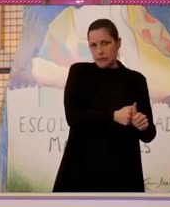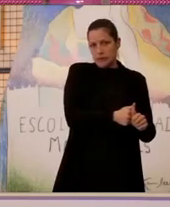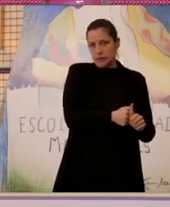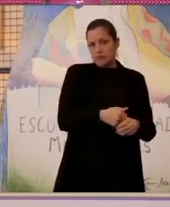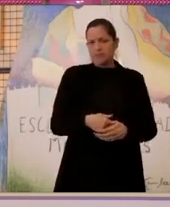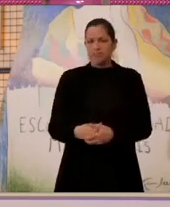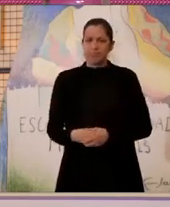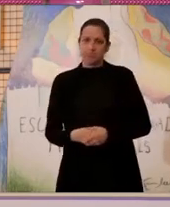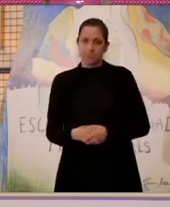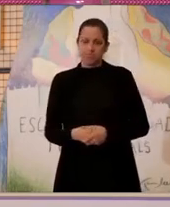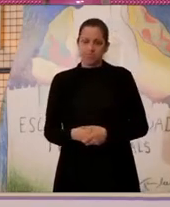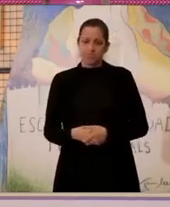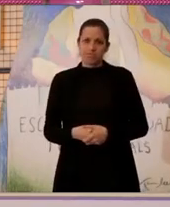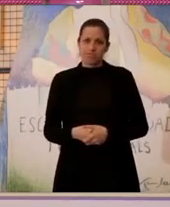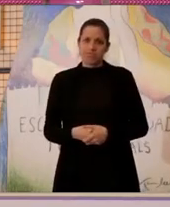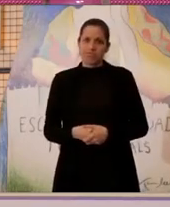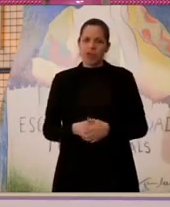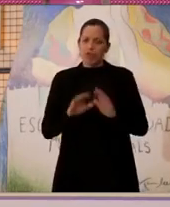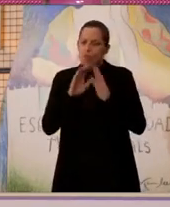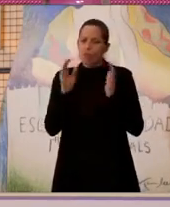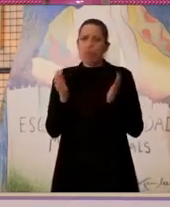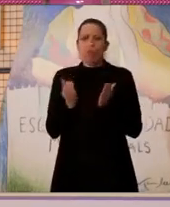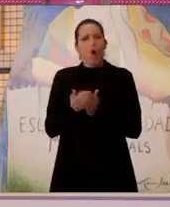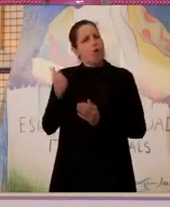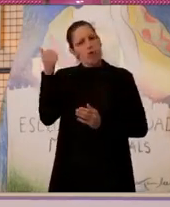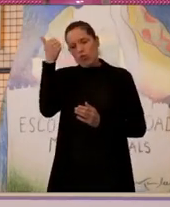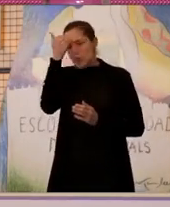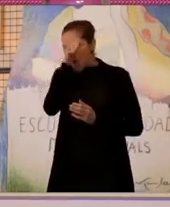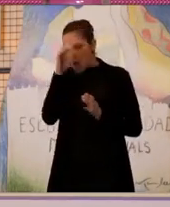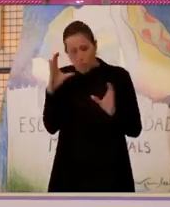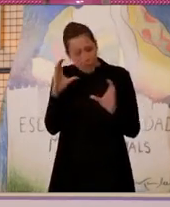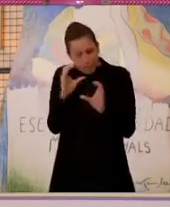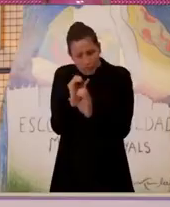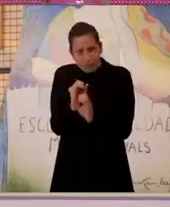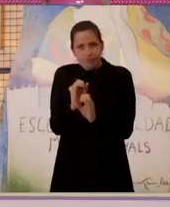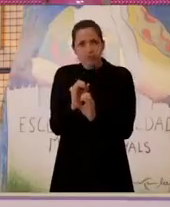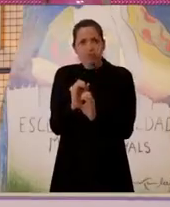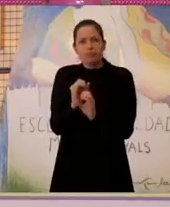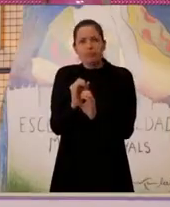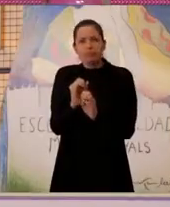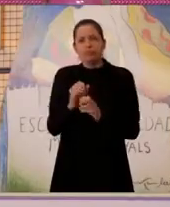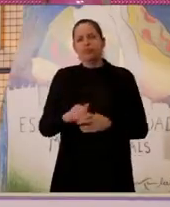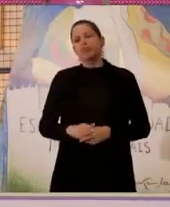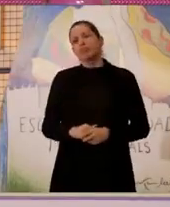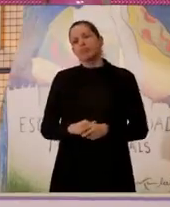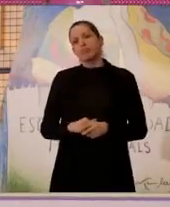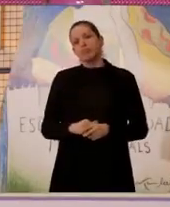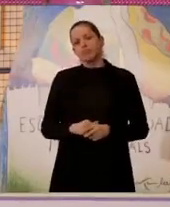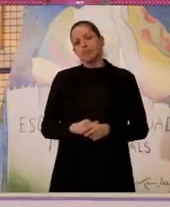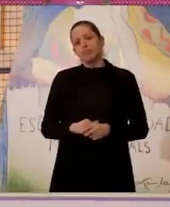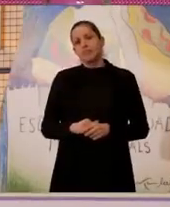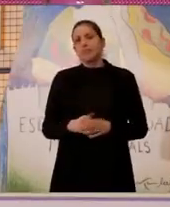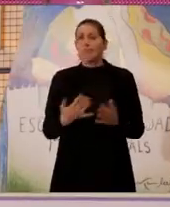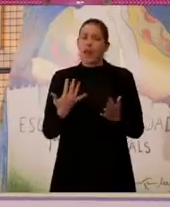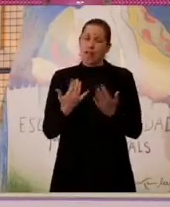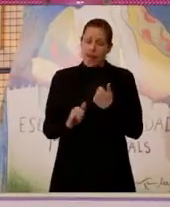entonces claro es un mundo androcéntrico no está hecho nuestra medida nadie pensó en esto entonces claro